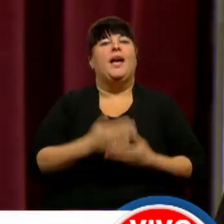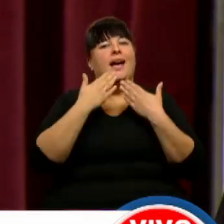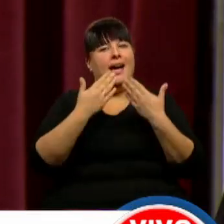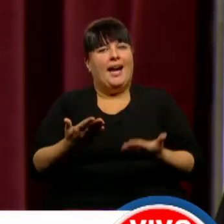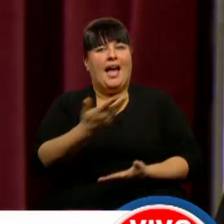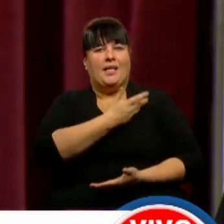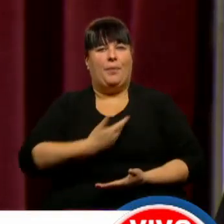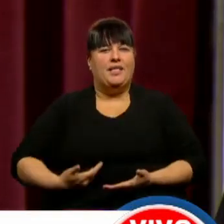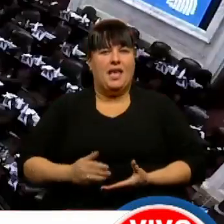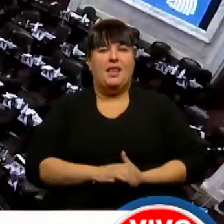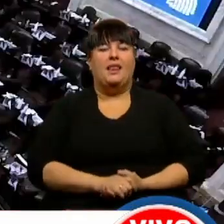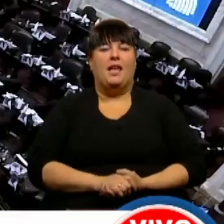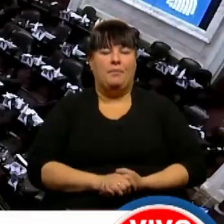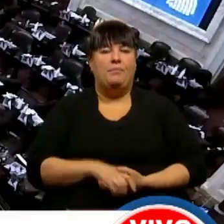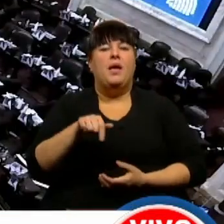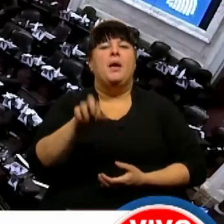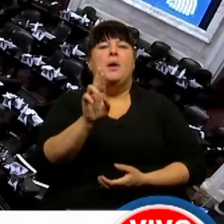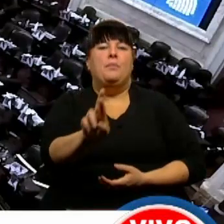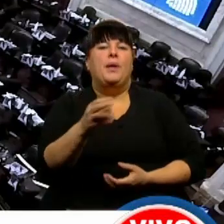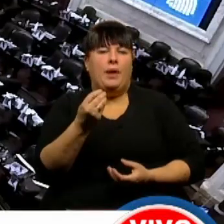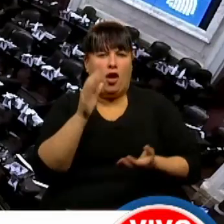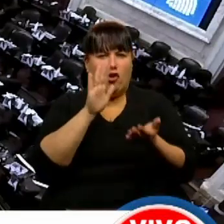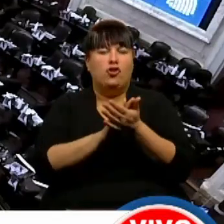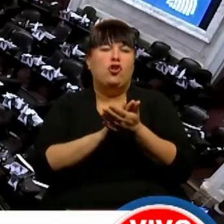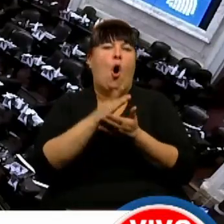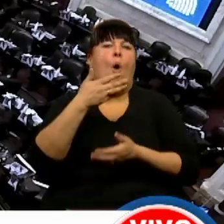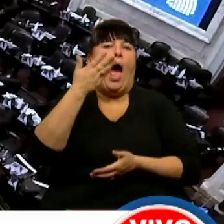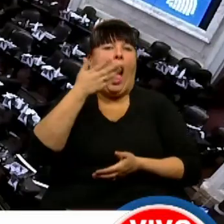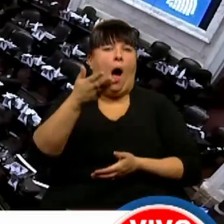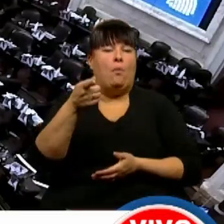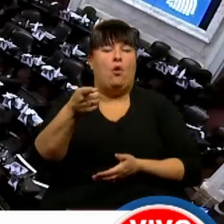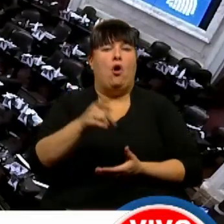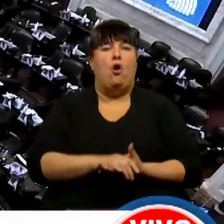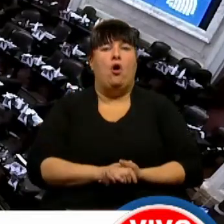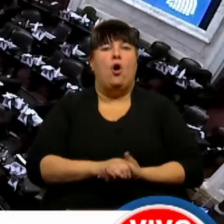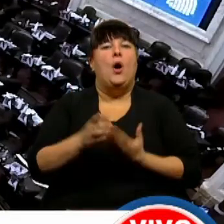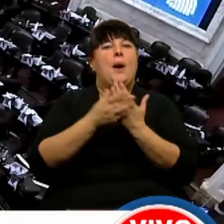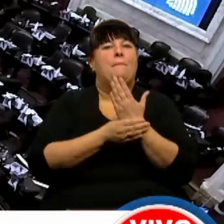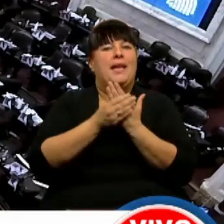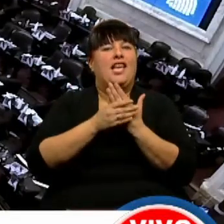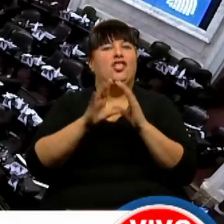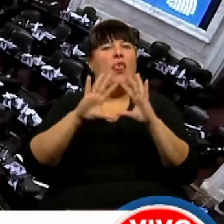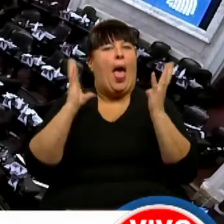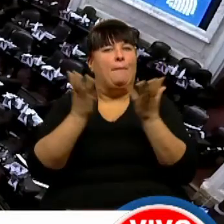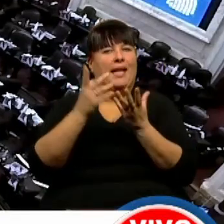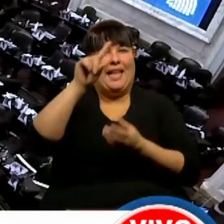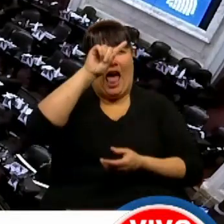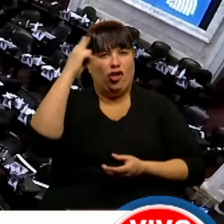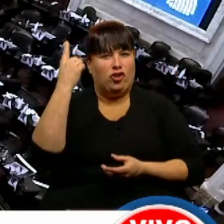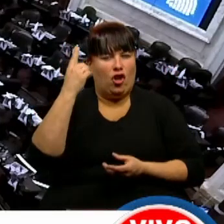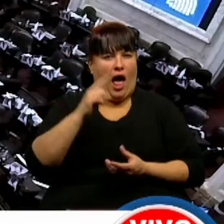Gracias, señor presidente. La cuestión de privilegio tiene que ver con las declaraciones que hizo el ministro de Ambiente de la